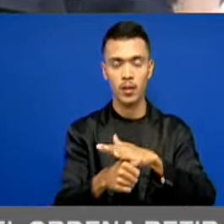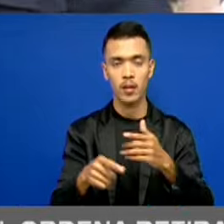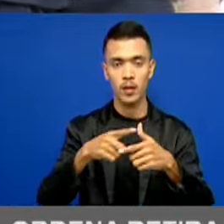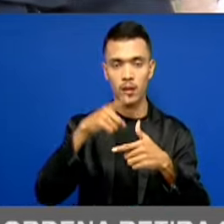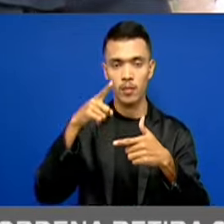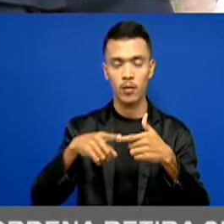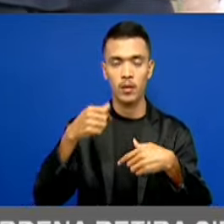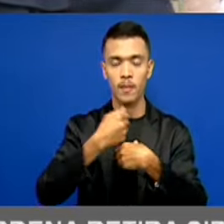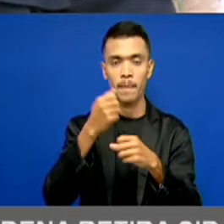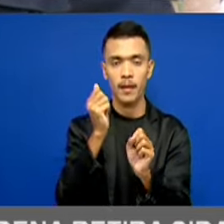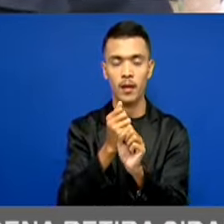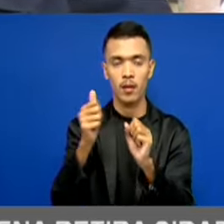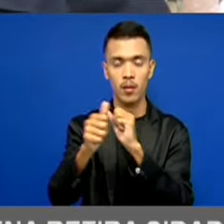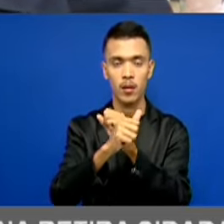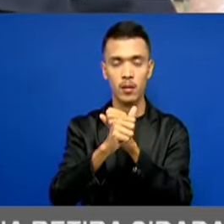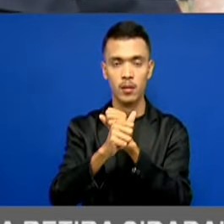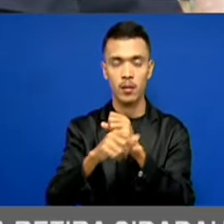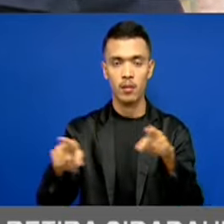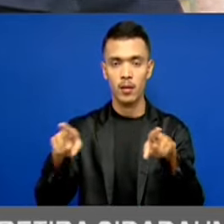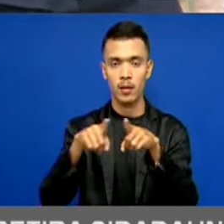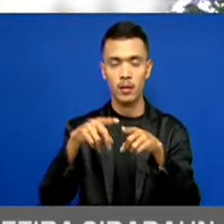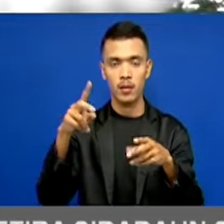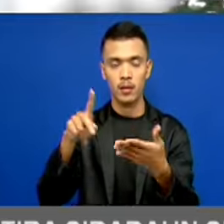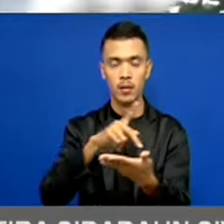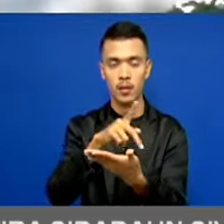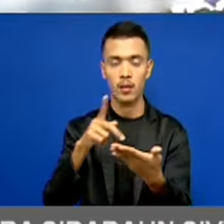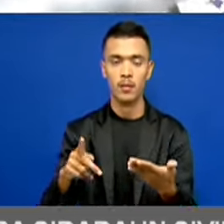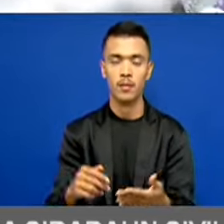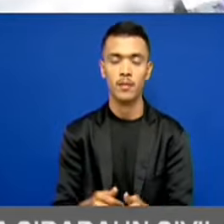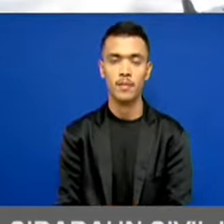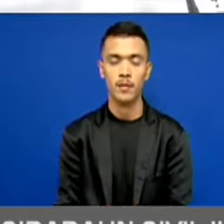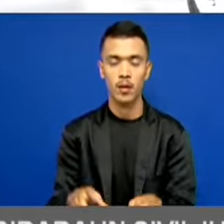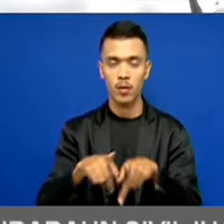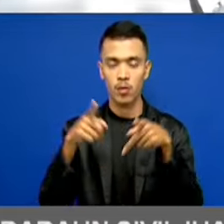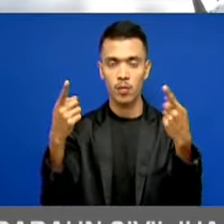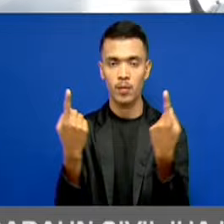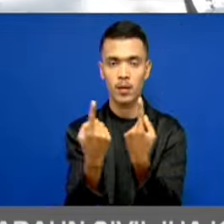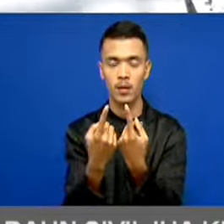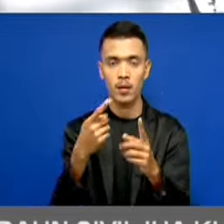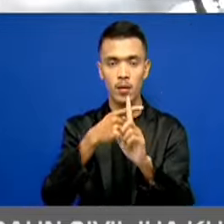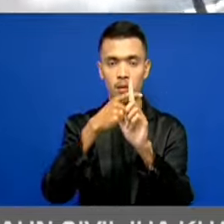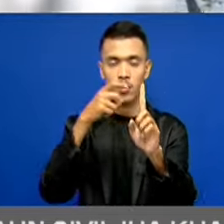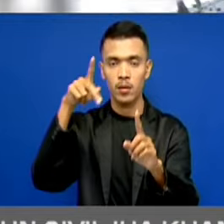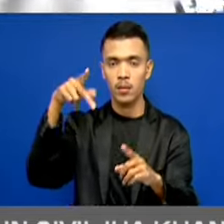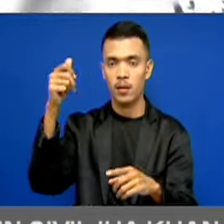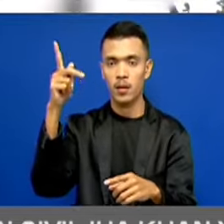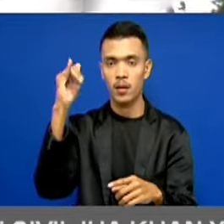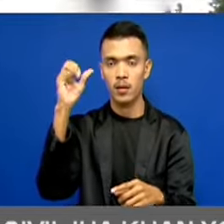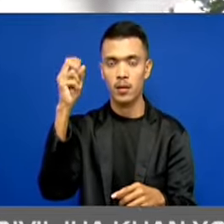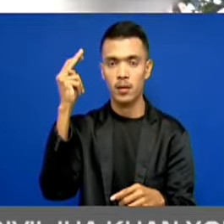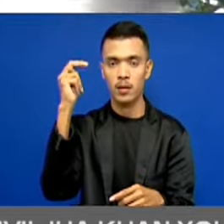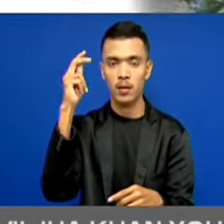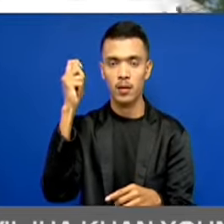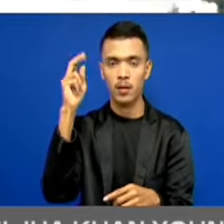a San Jototu, tráfico humano de Timor-Leste. Compañía que Safars Grid, Husi, Pakistán, no jaló una